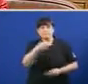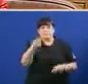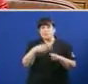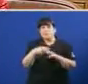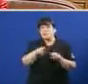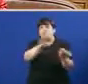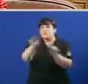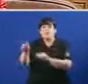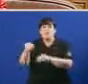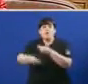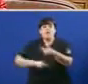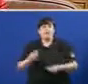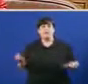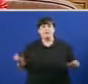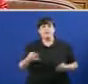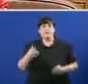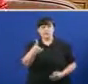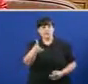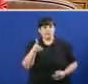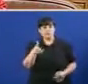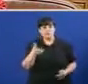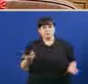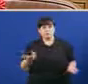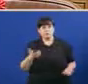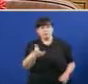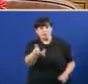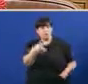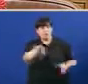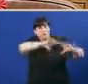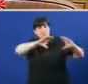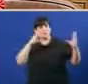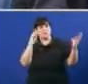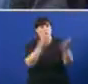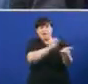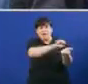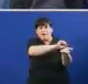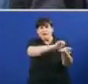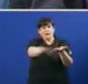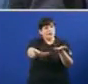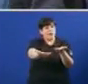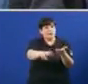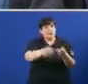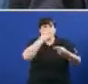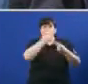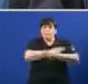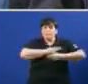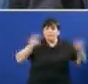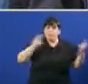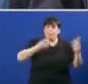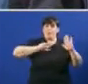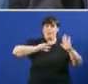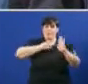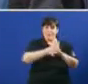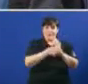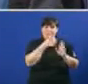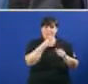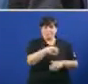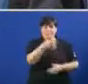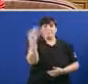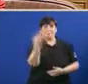é converter un dereito universal, gratuito, público, de calidade, como debería de